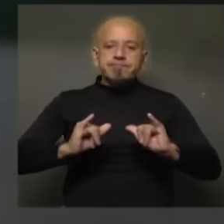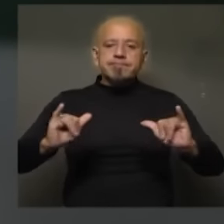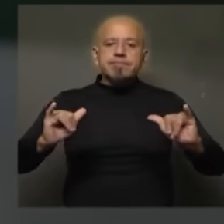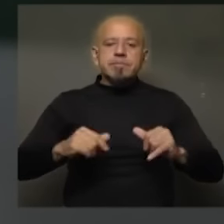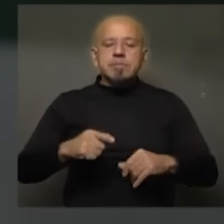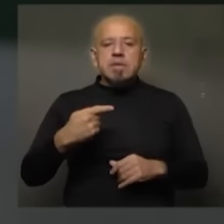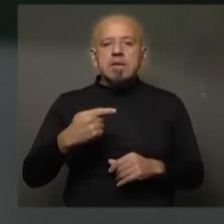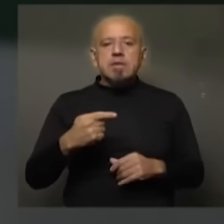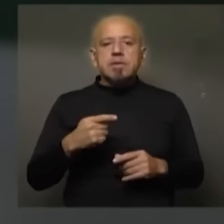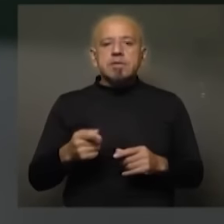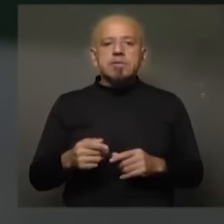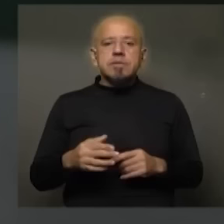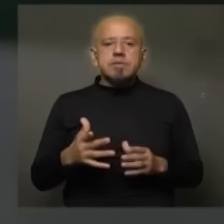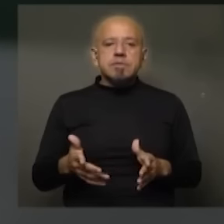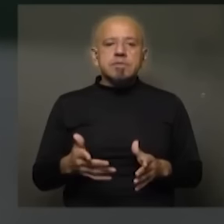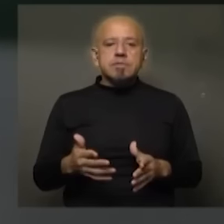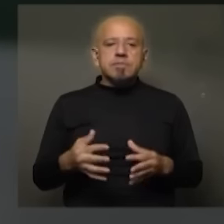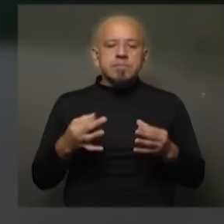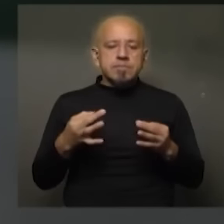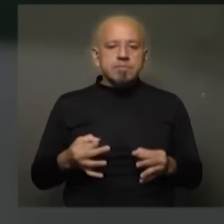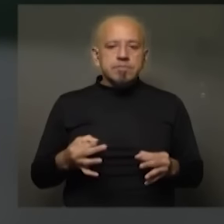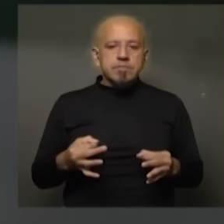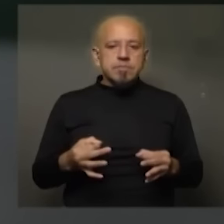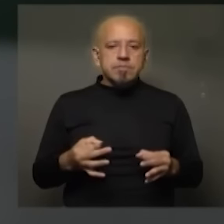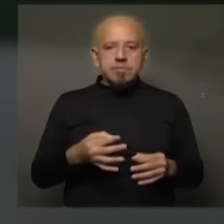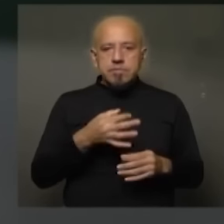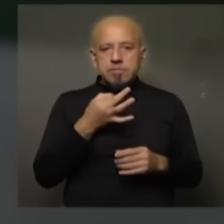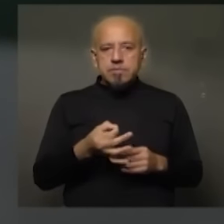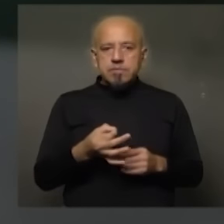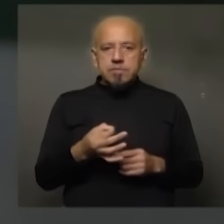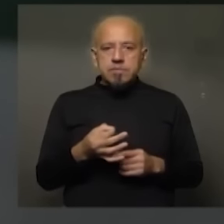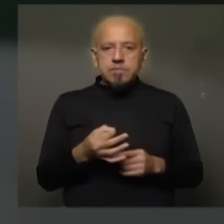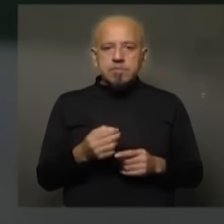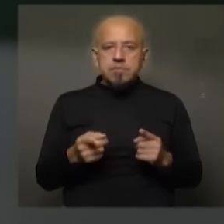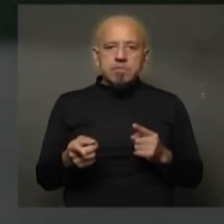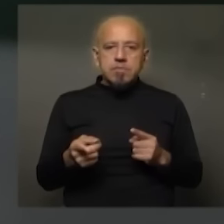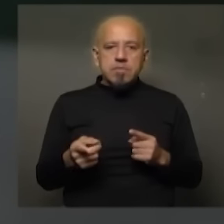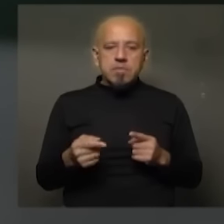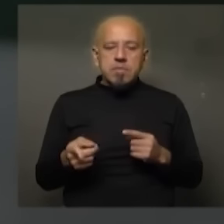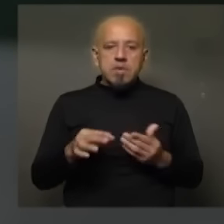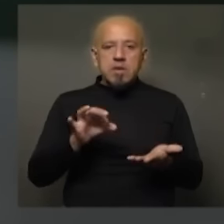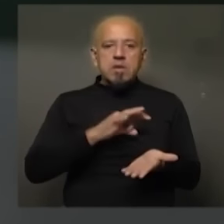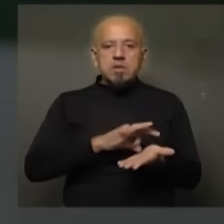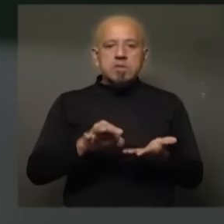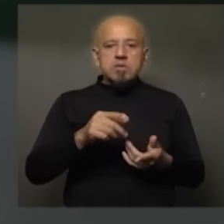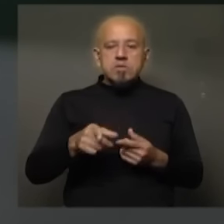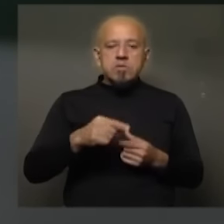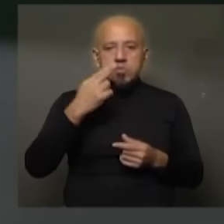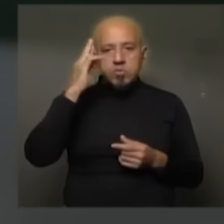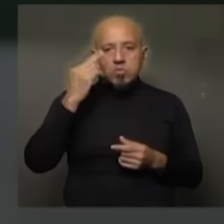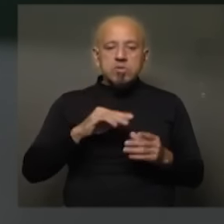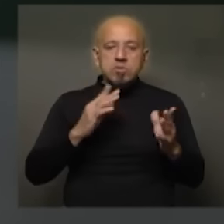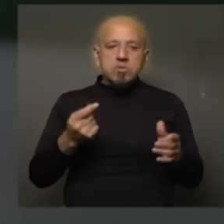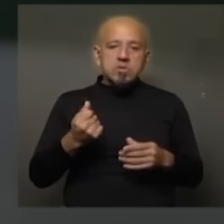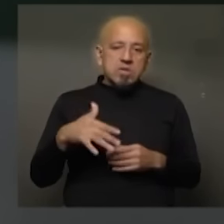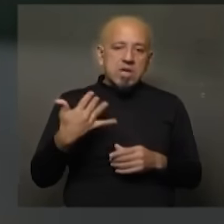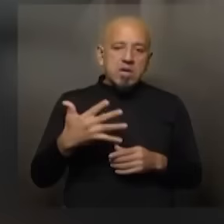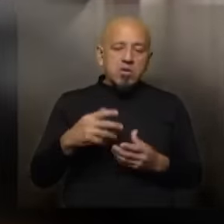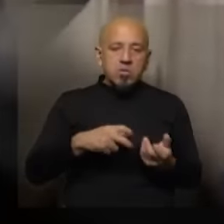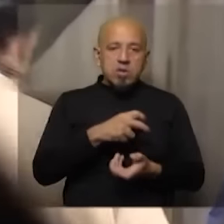electorales. Y especialistas en la materia sostienen que contratar estos servicios desde Uruguay no es ni caro ni